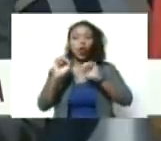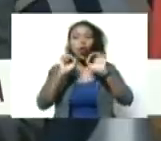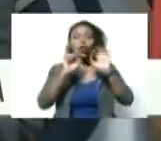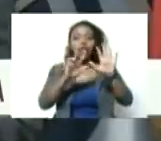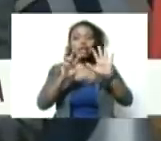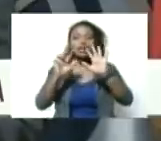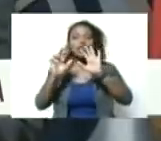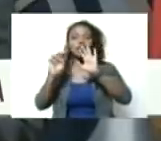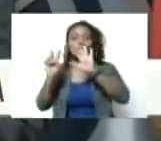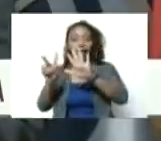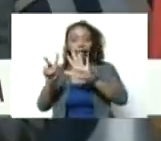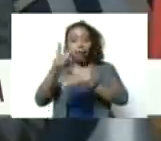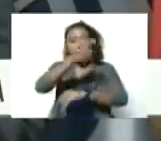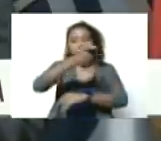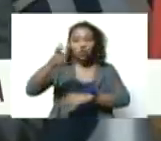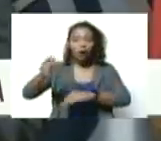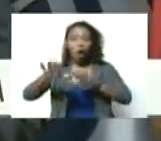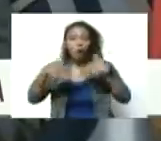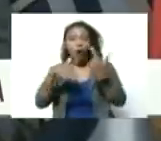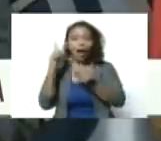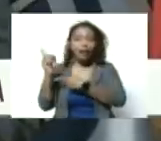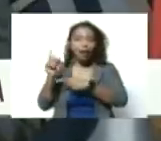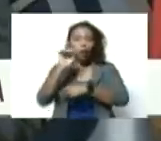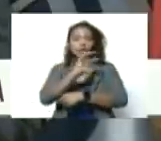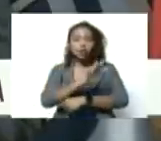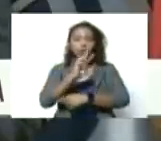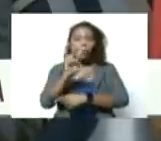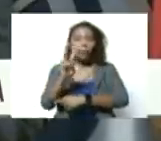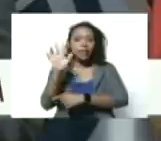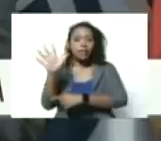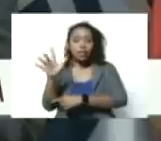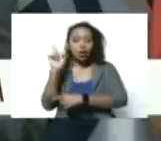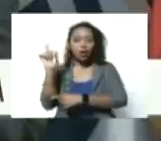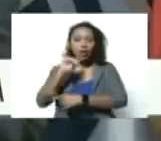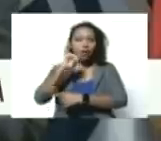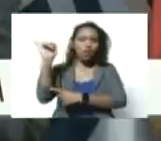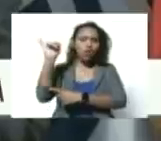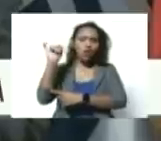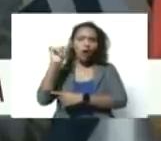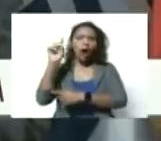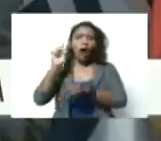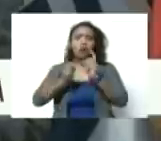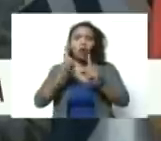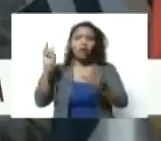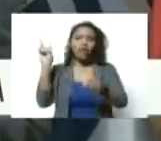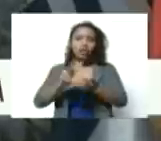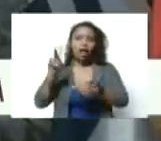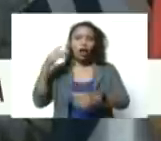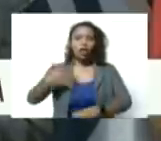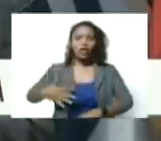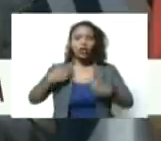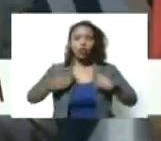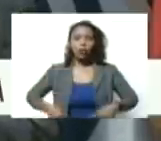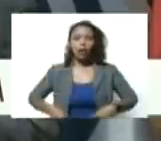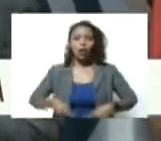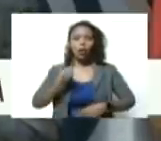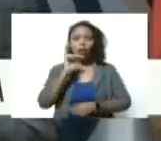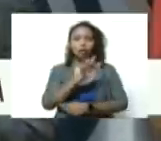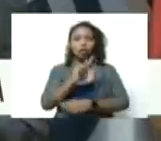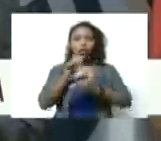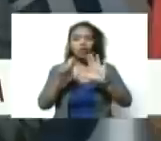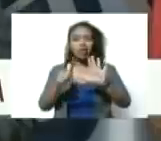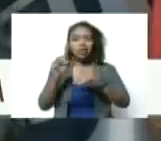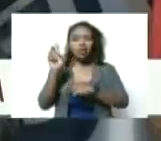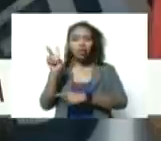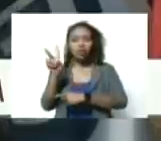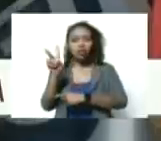887 ciudadanos, de los cuales 425 denunciaron presuntas violaciones a sus derechos humanos.